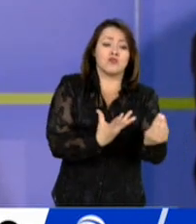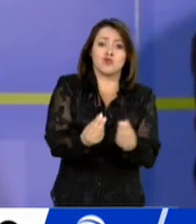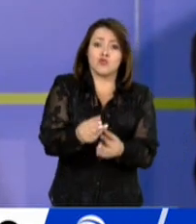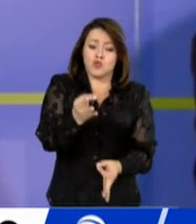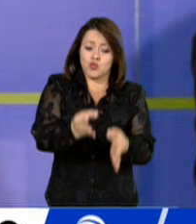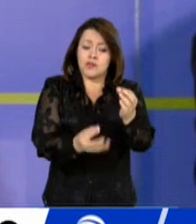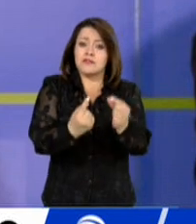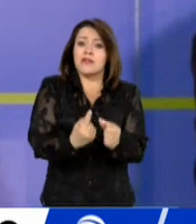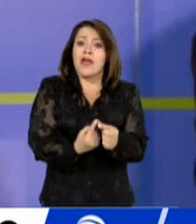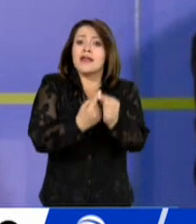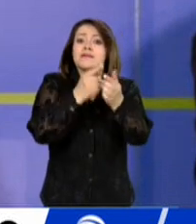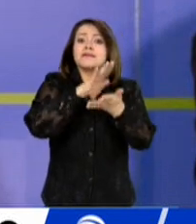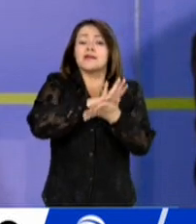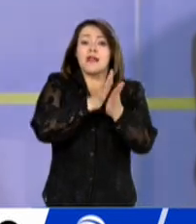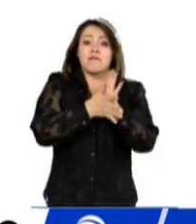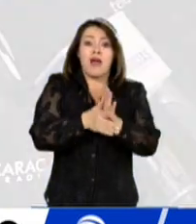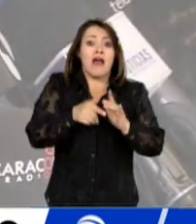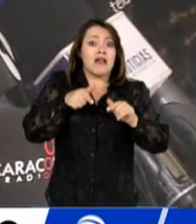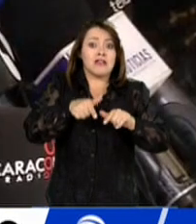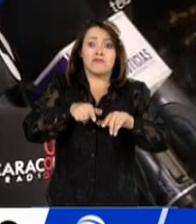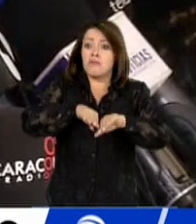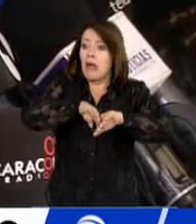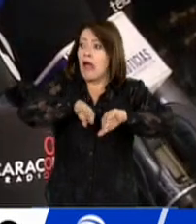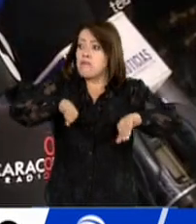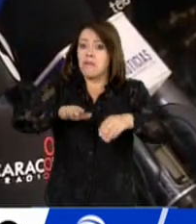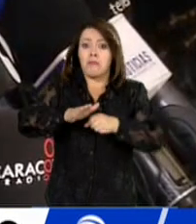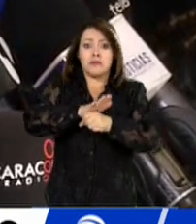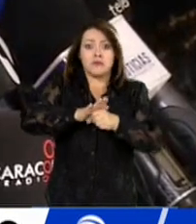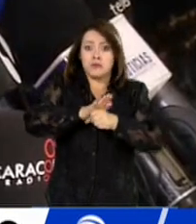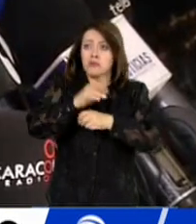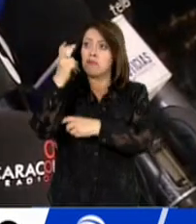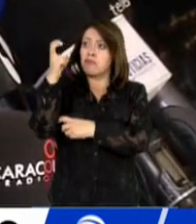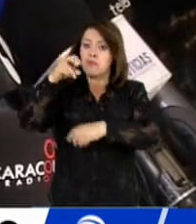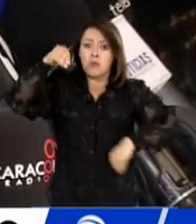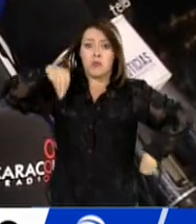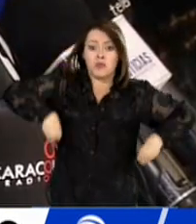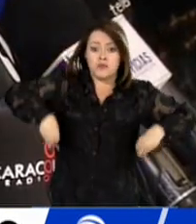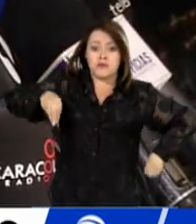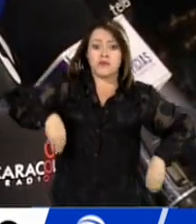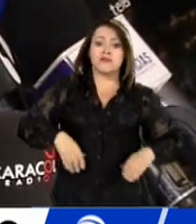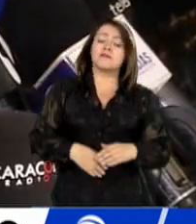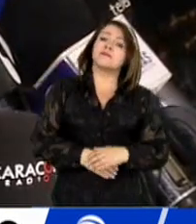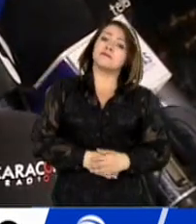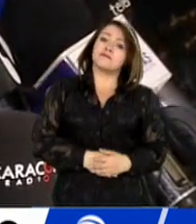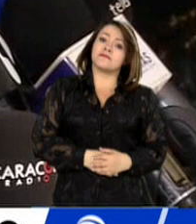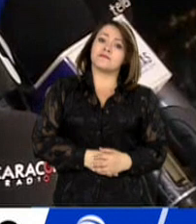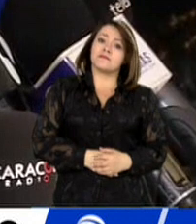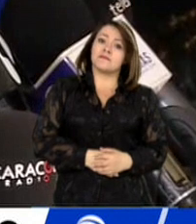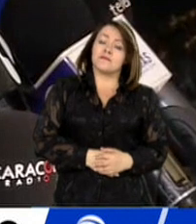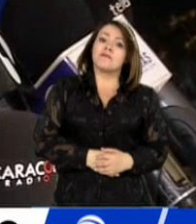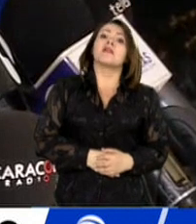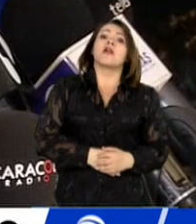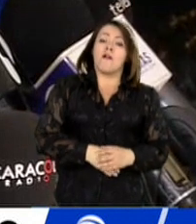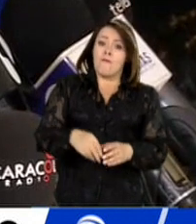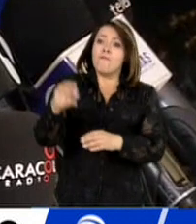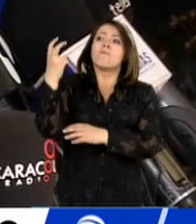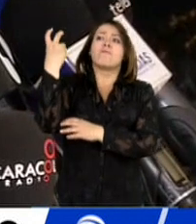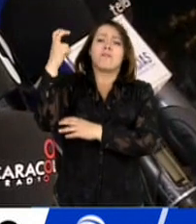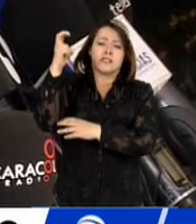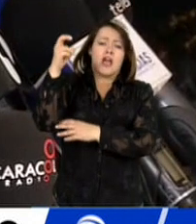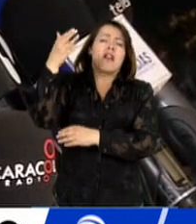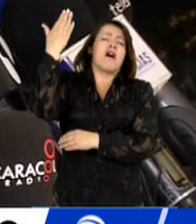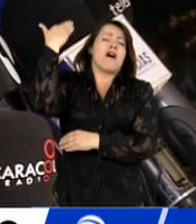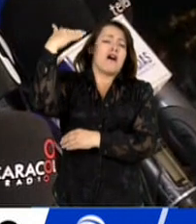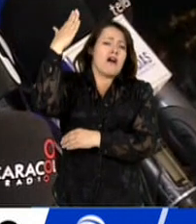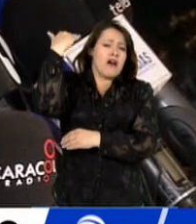con ninguno de esos nombramientos. Al señor Carlos Julián Bermeo yo lo vinculé como funcionario de la Unidad de